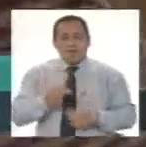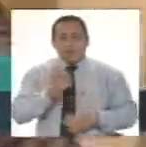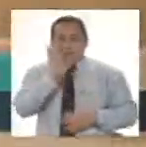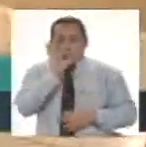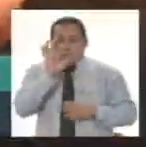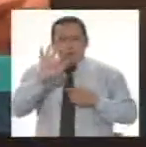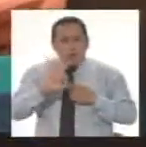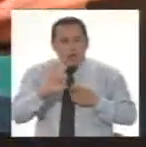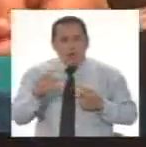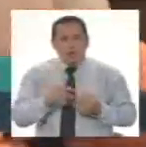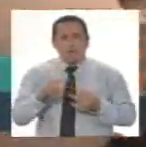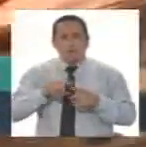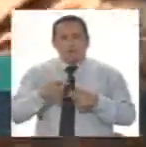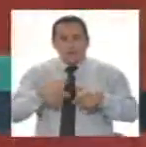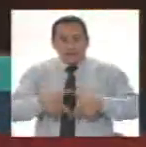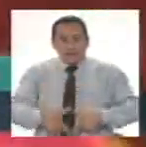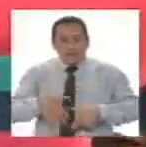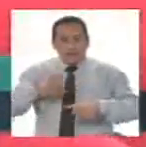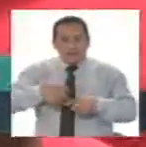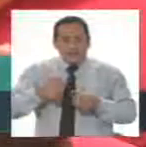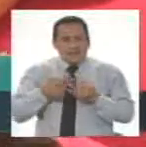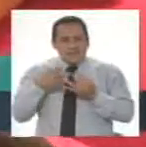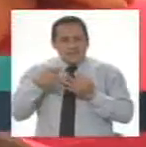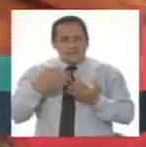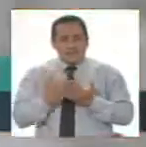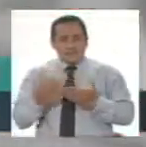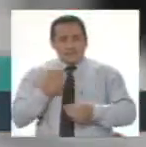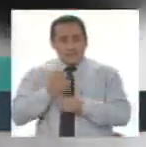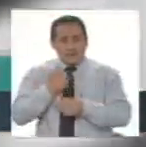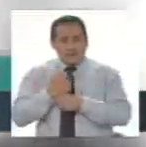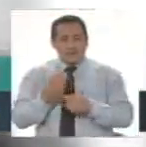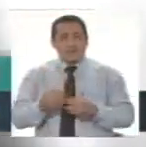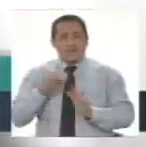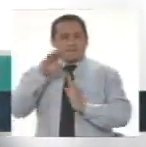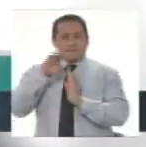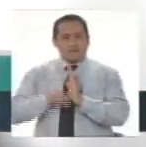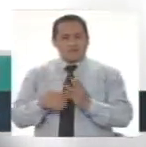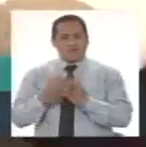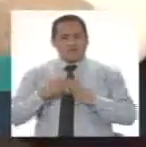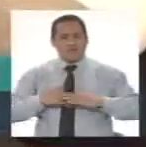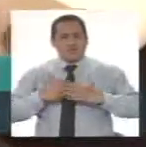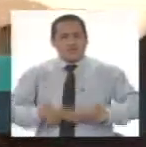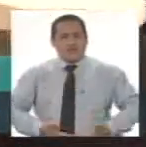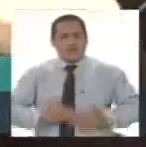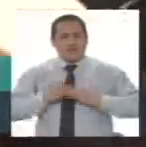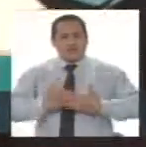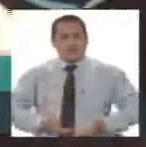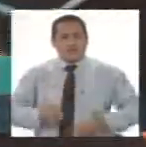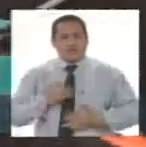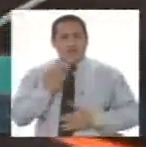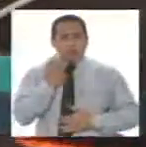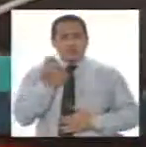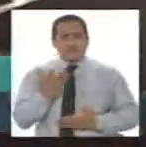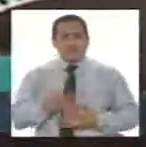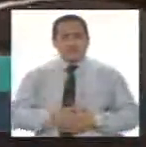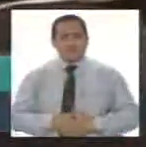Esta problemática debe ser enfrentada en un trabajo intersectorial para bajar las tasas de embarazos de adolescentes.